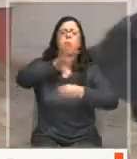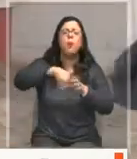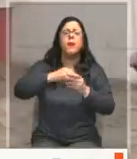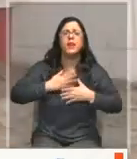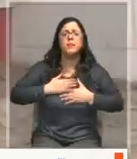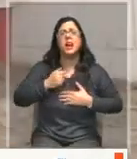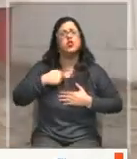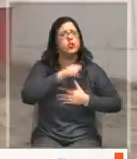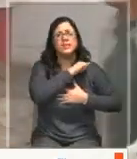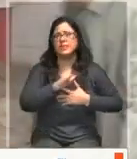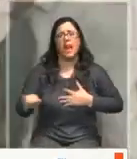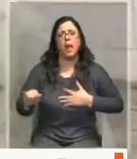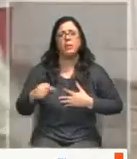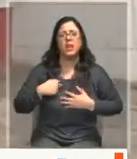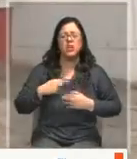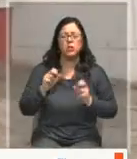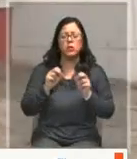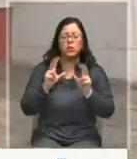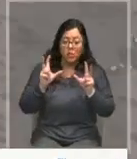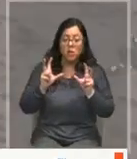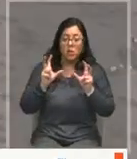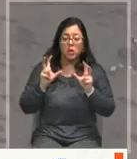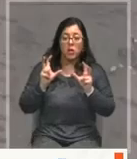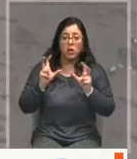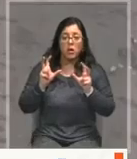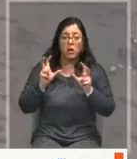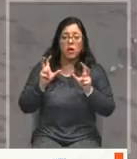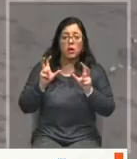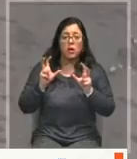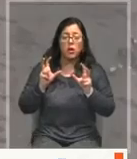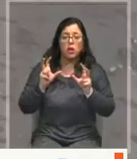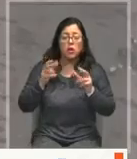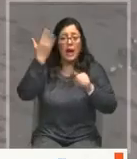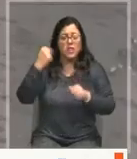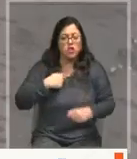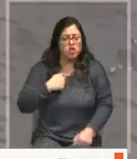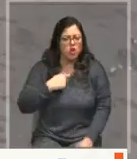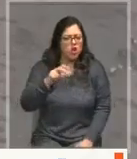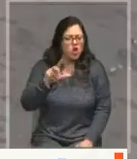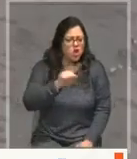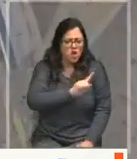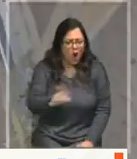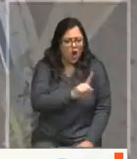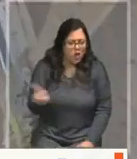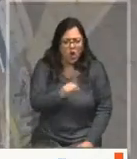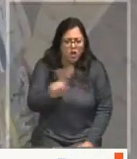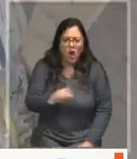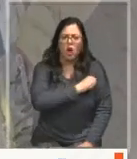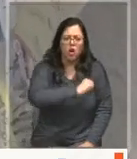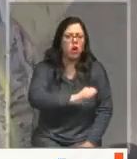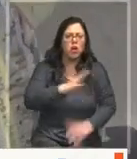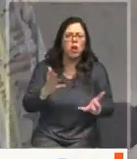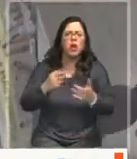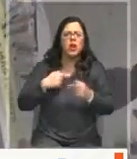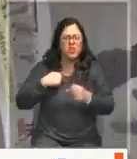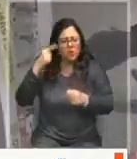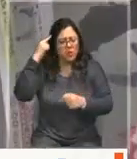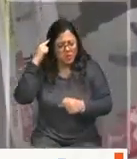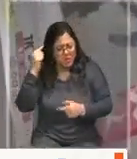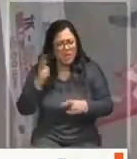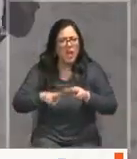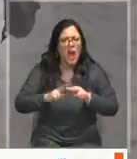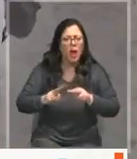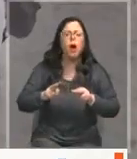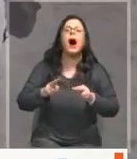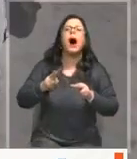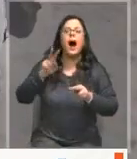yo desperté de ese trance que tenía de la negación, y desde ahí que decidí hacer algo y cómo poder visibilizar en base a las competencias, las